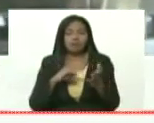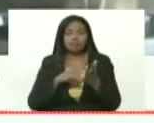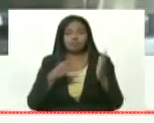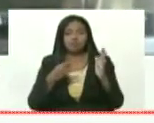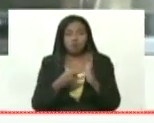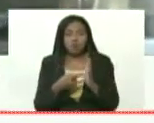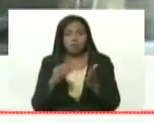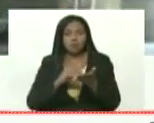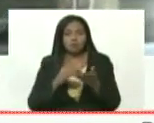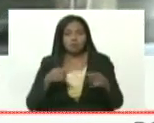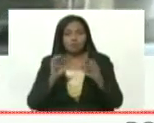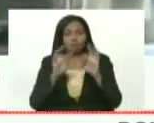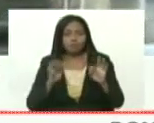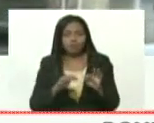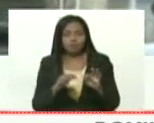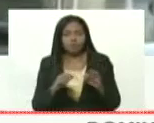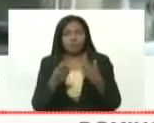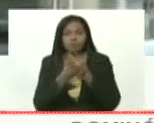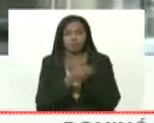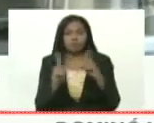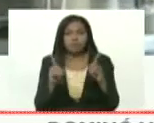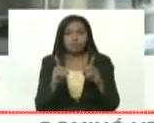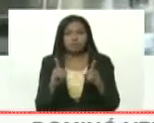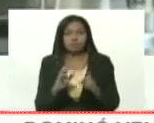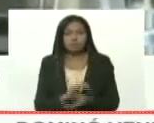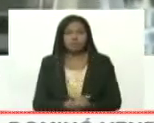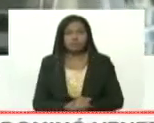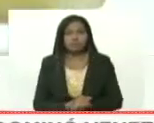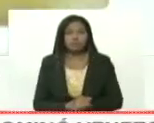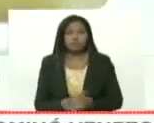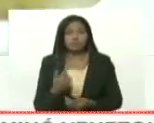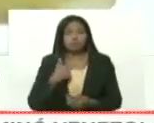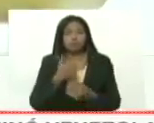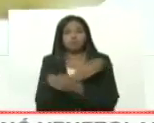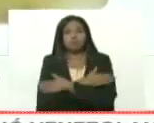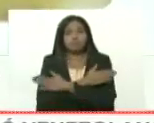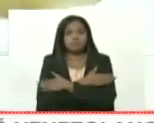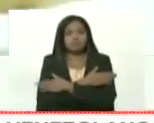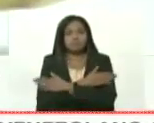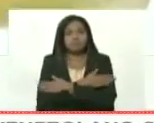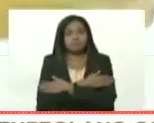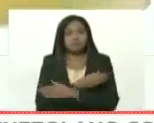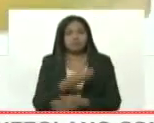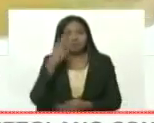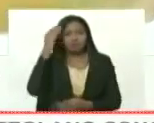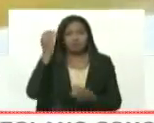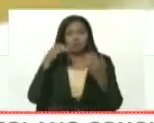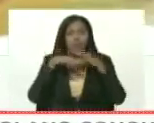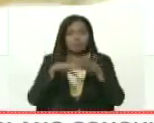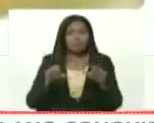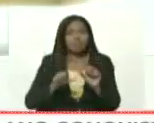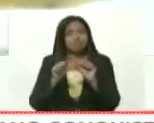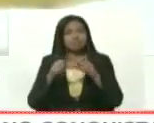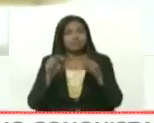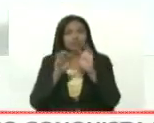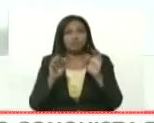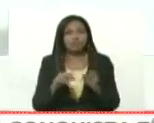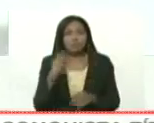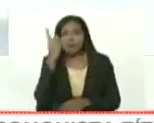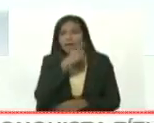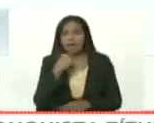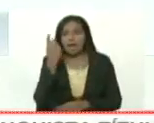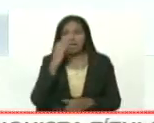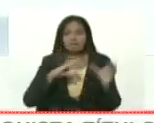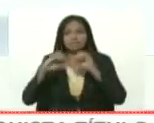tecnología aplicada y democratizada además. Bueno, los felicito, muchachos. Que Dios los bendiga, pues. Sigan adelante. Tienen cara de